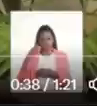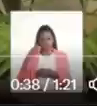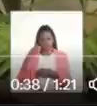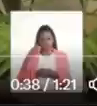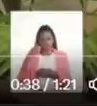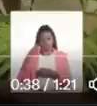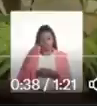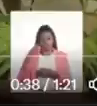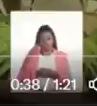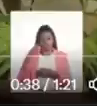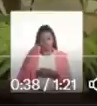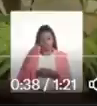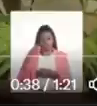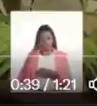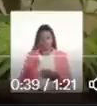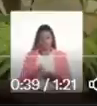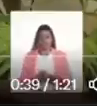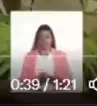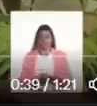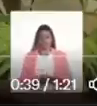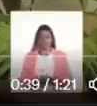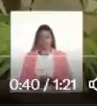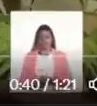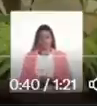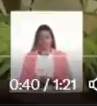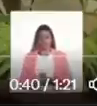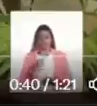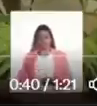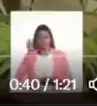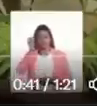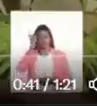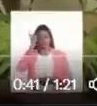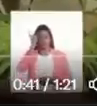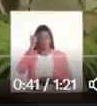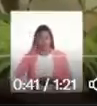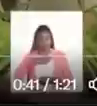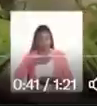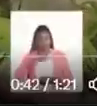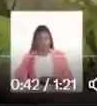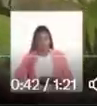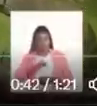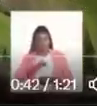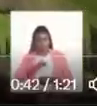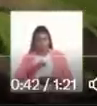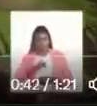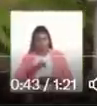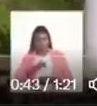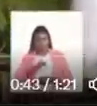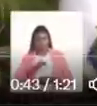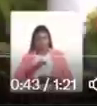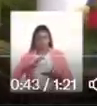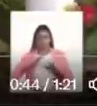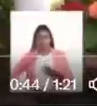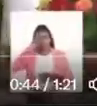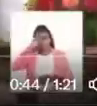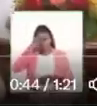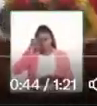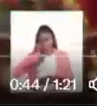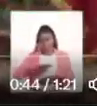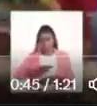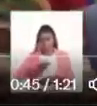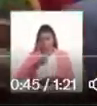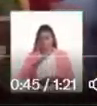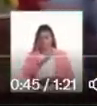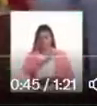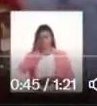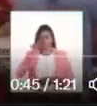y no después. Que ustedes han tenido en términos del sistema de salud, de